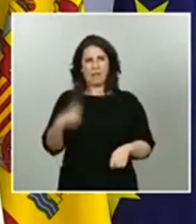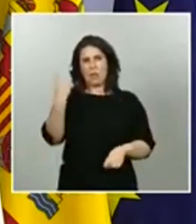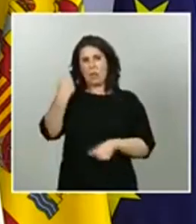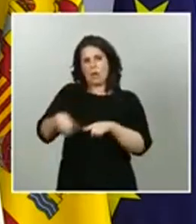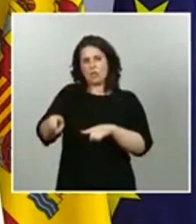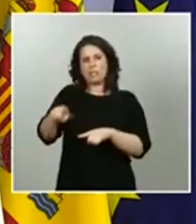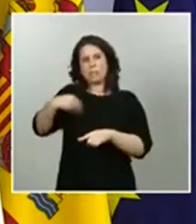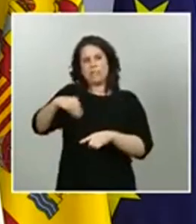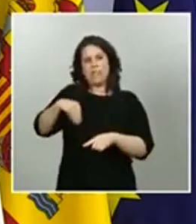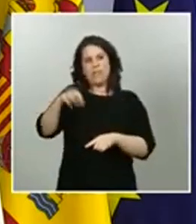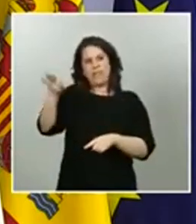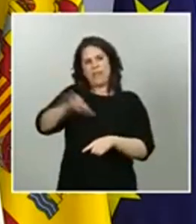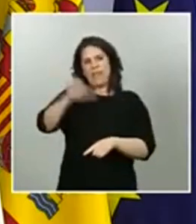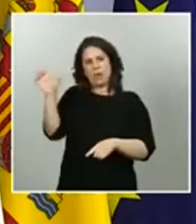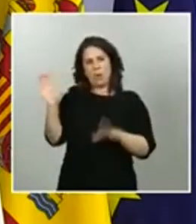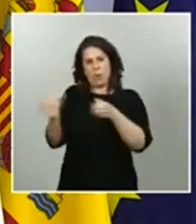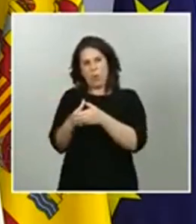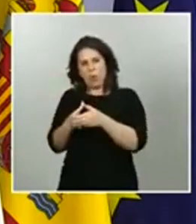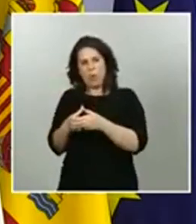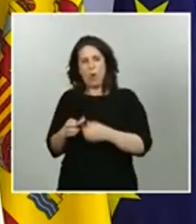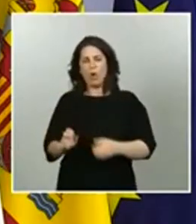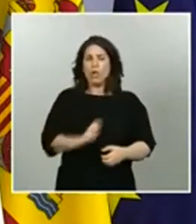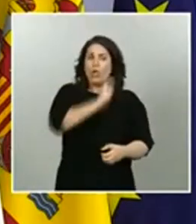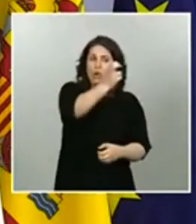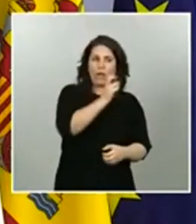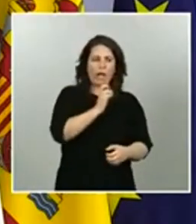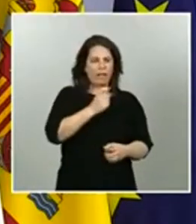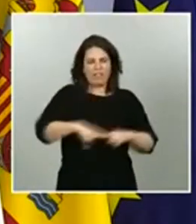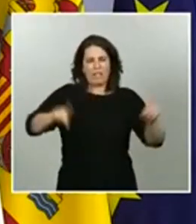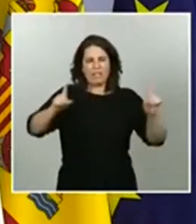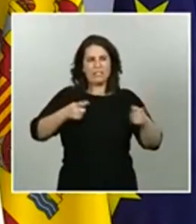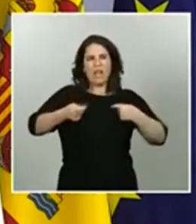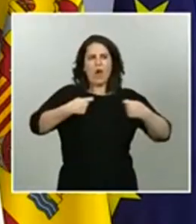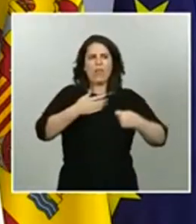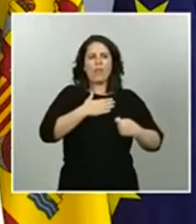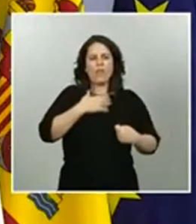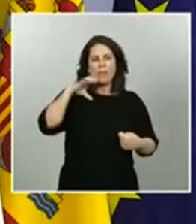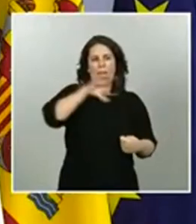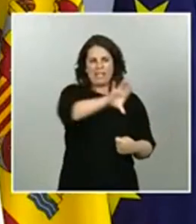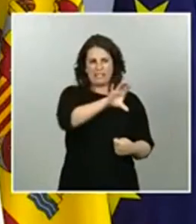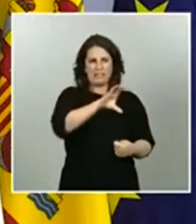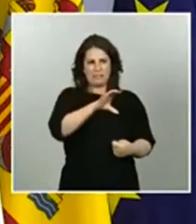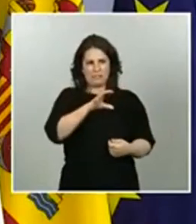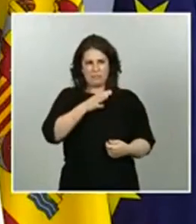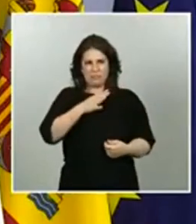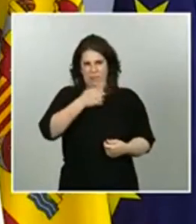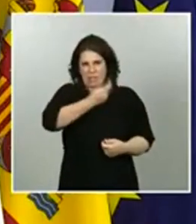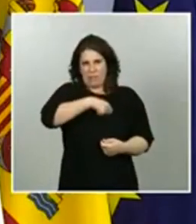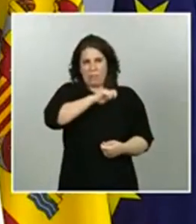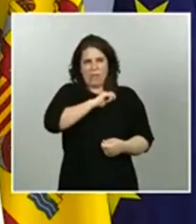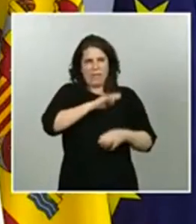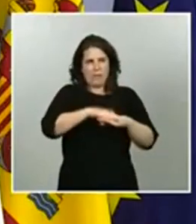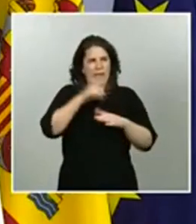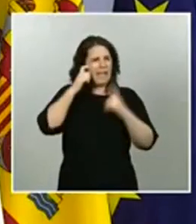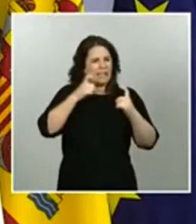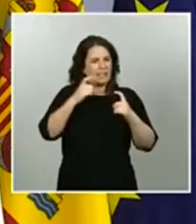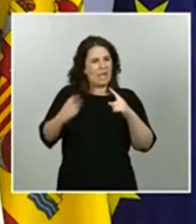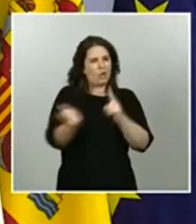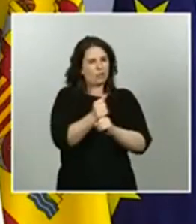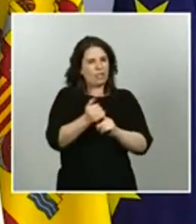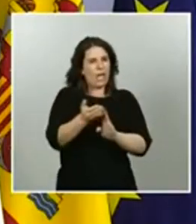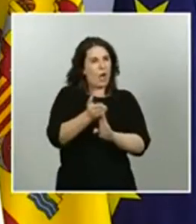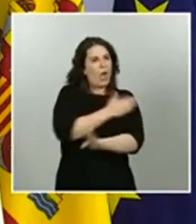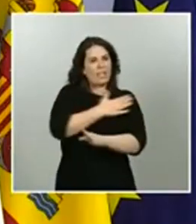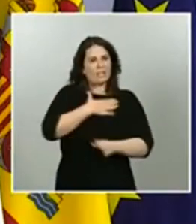es pues, la negociación que vamos a tener como país para tener cuanto antes ese acuerdo a nivel del Fondo de